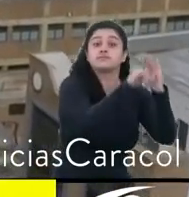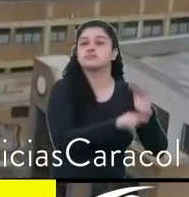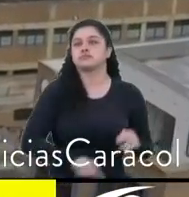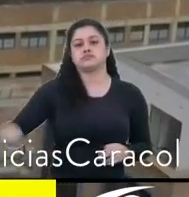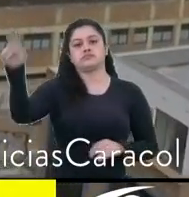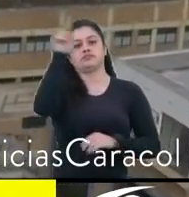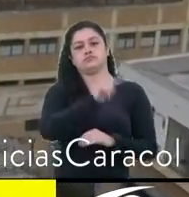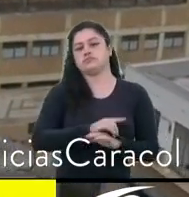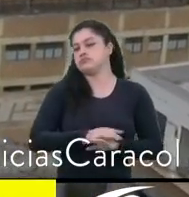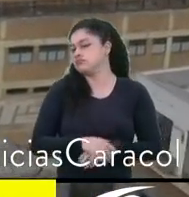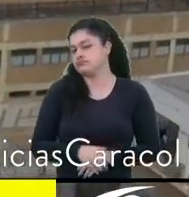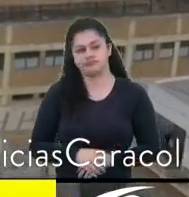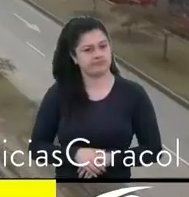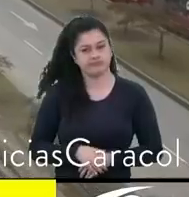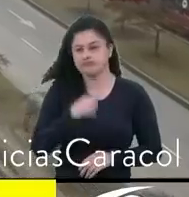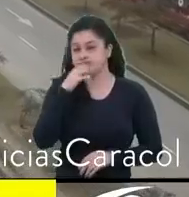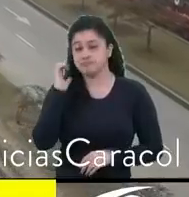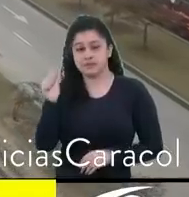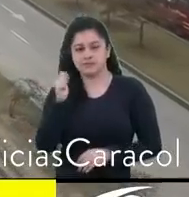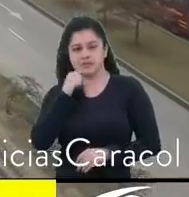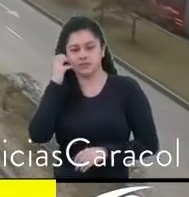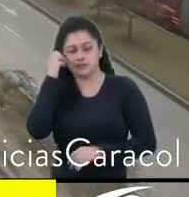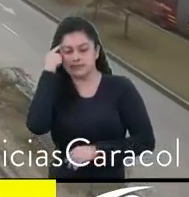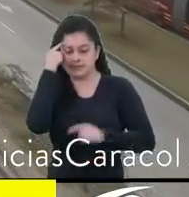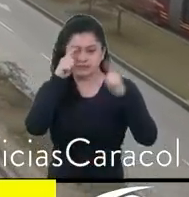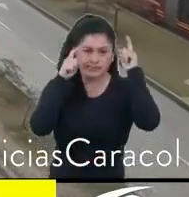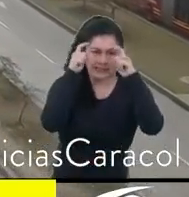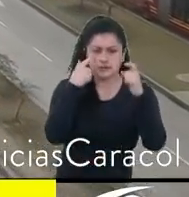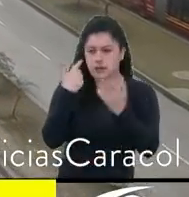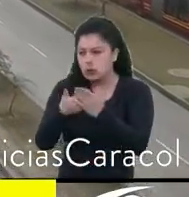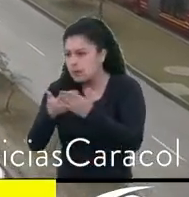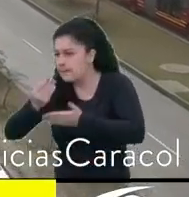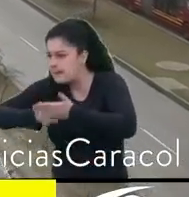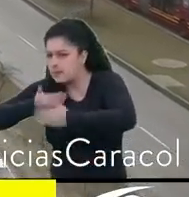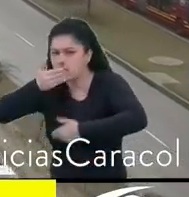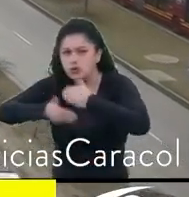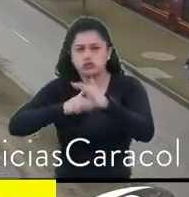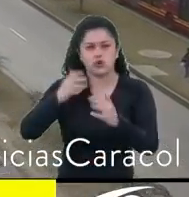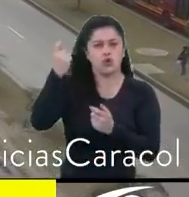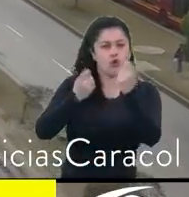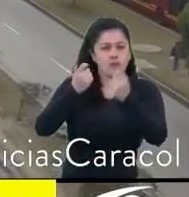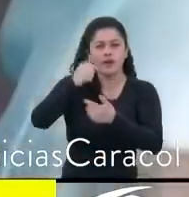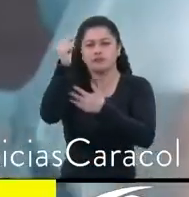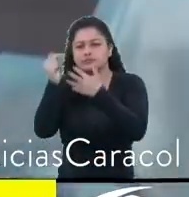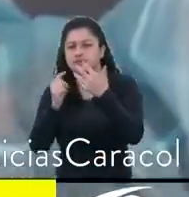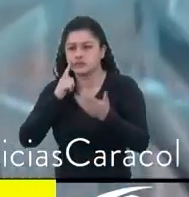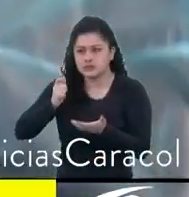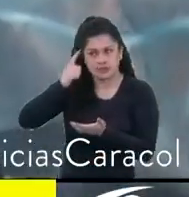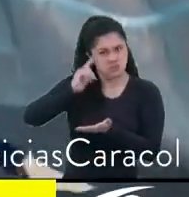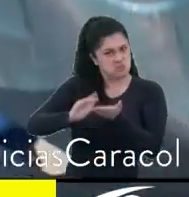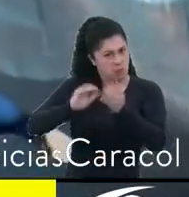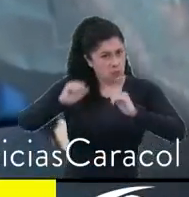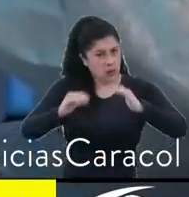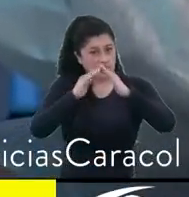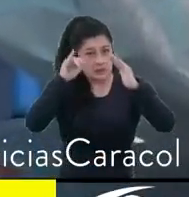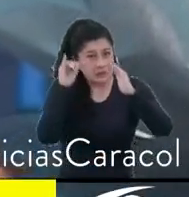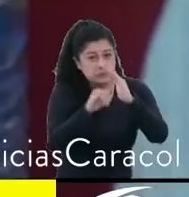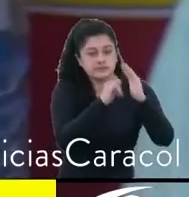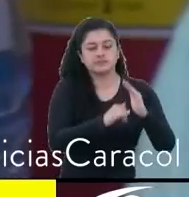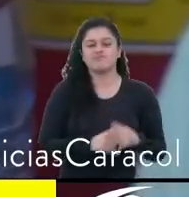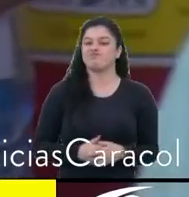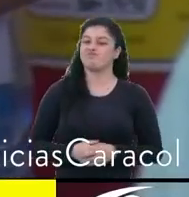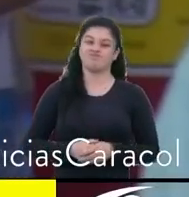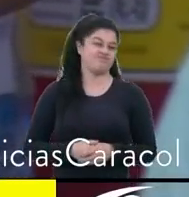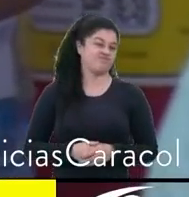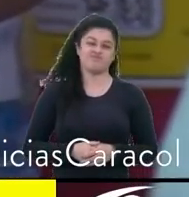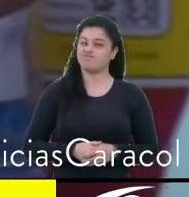la evidencia de lo que se tiene muestra que ya no es la solución indicada. La alternativa a la que le apuestan